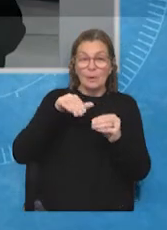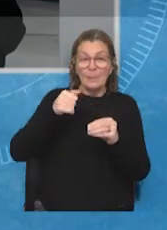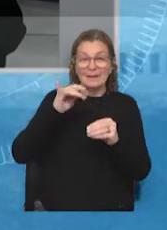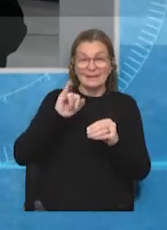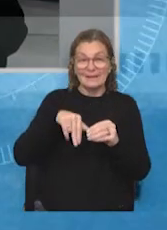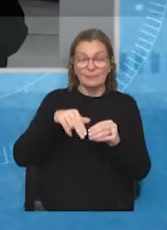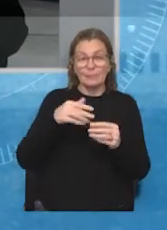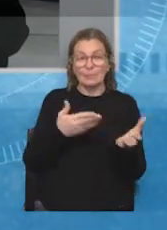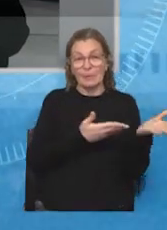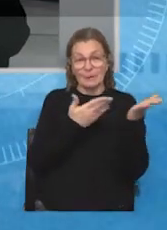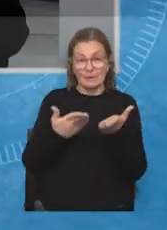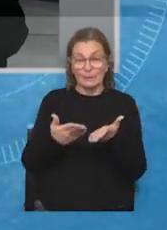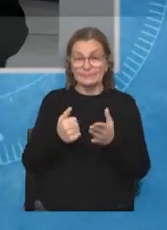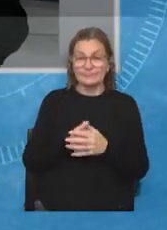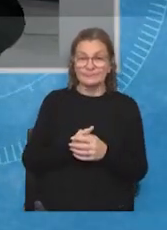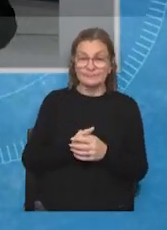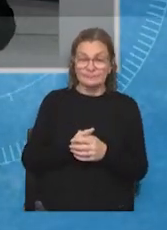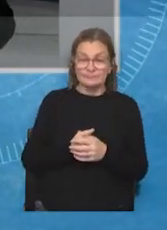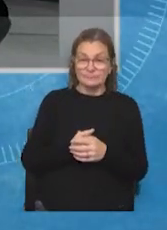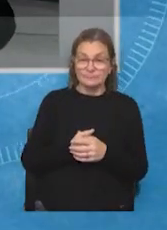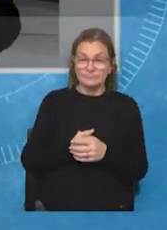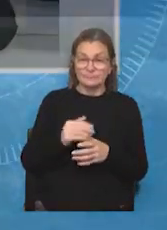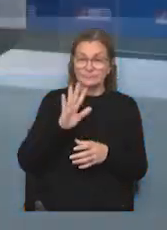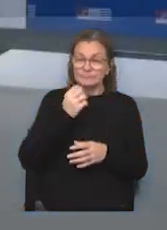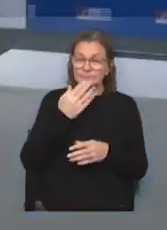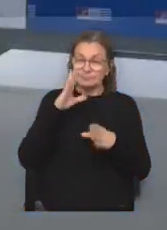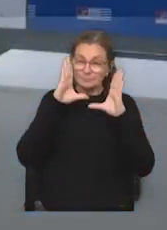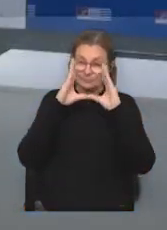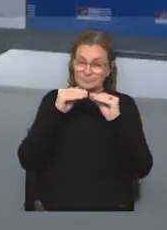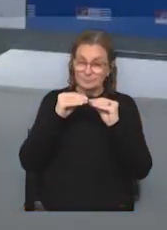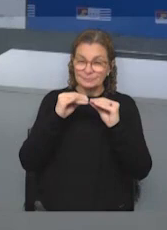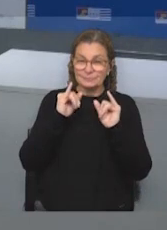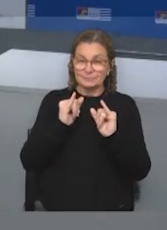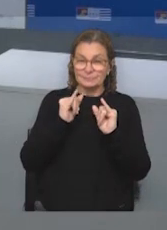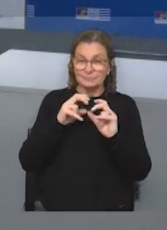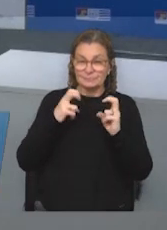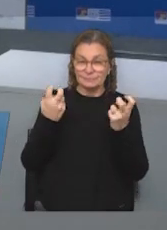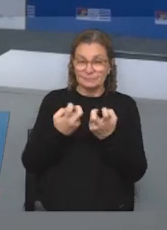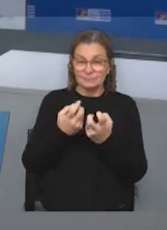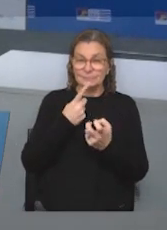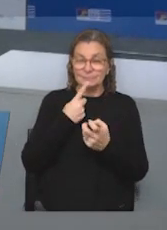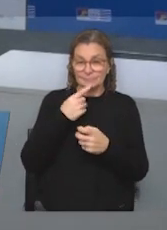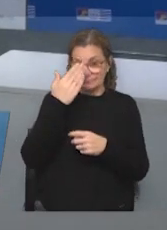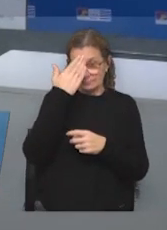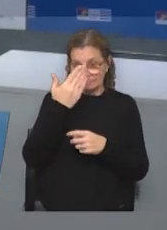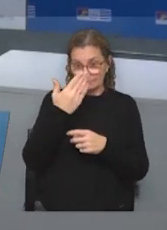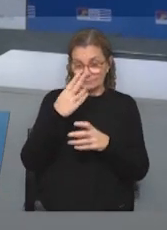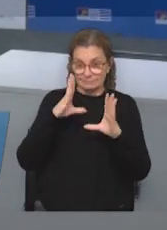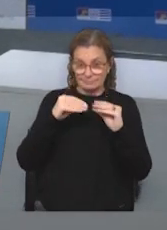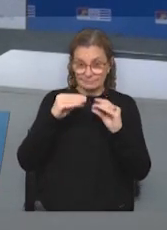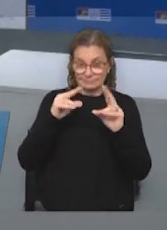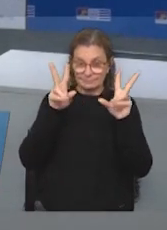Martín bienvenido wmar Cómo te va Buenas noches sí la mesa política del frente amplio está abordando el